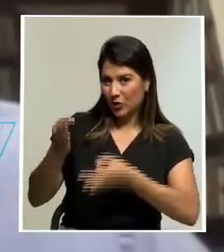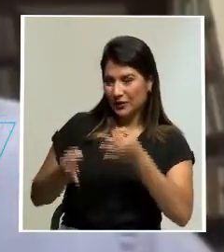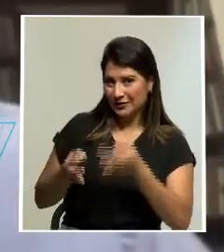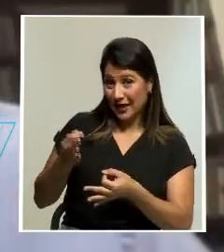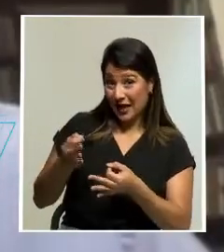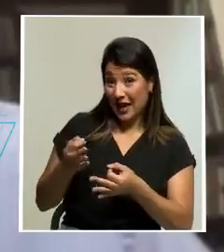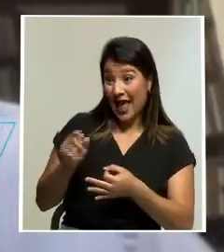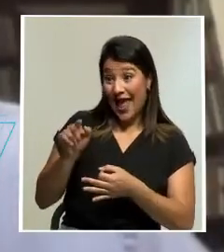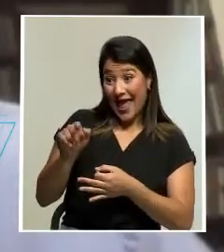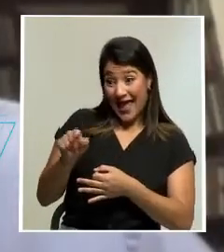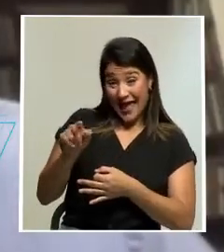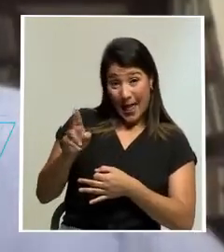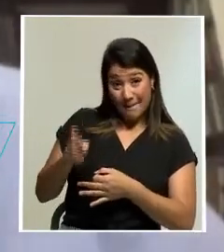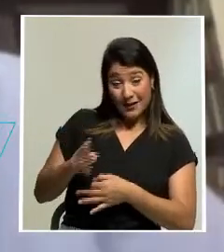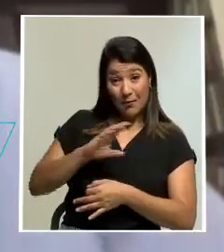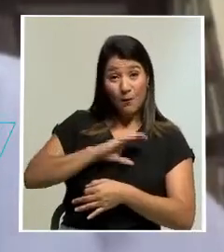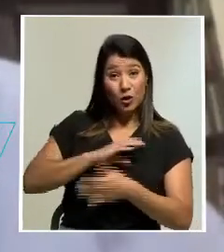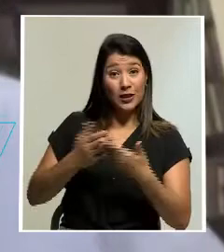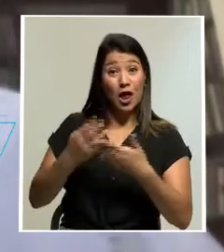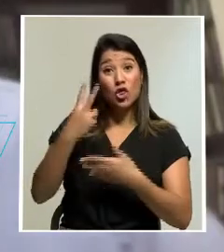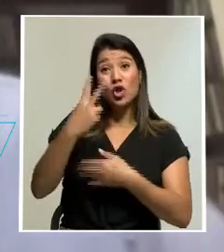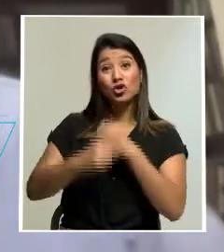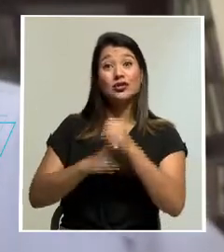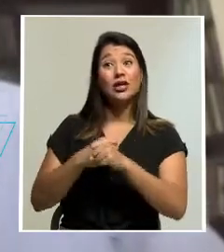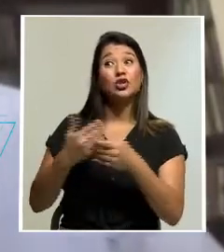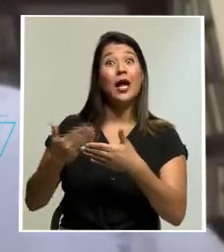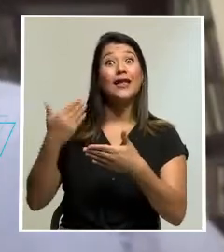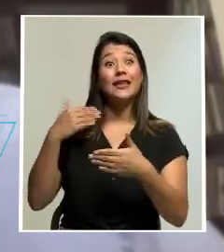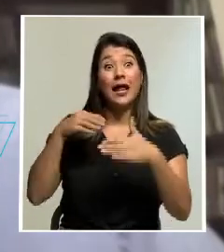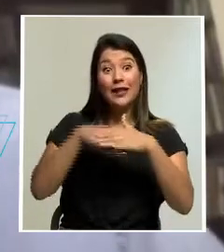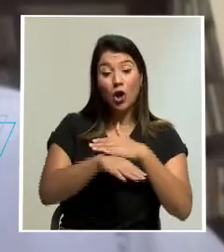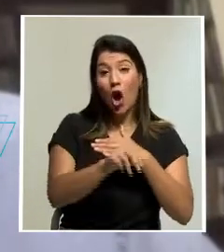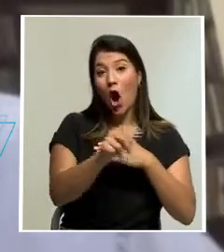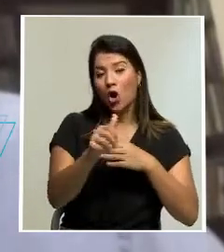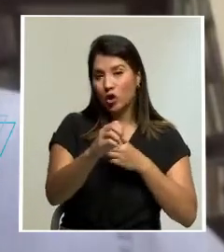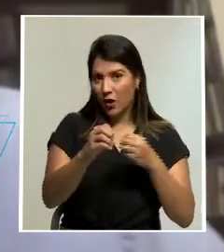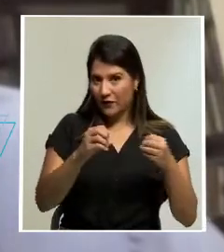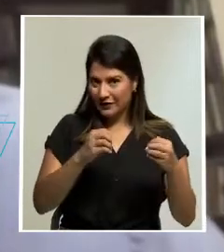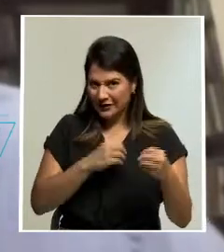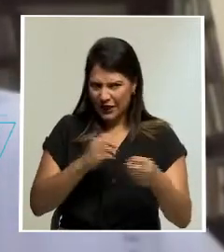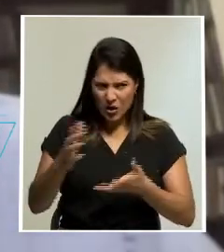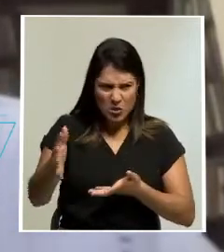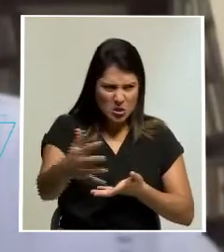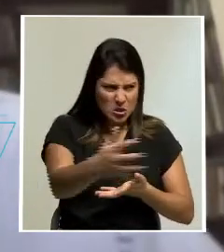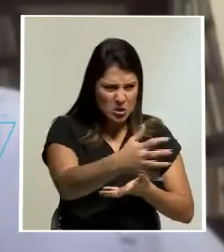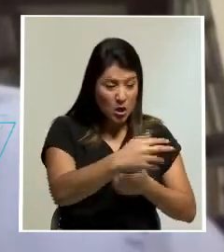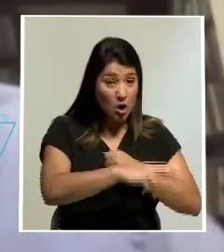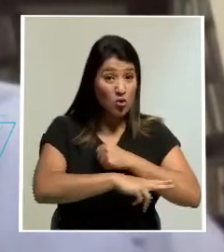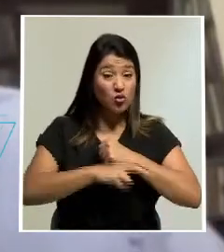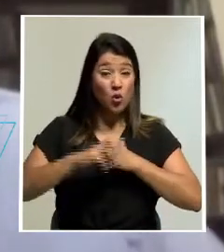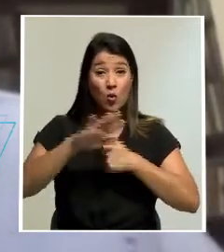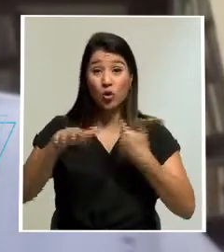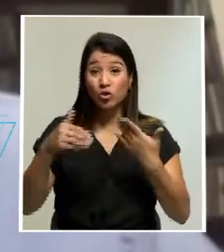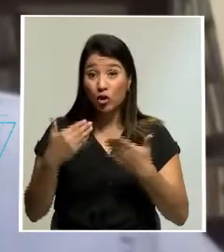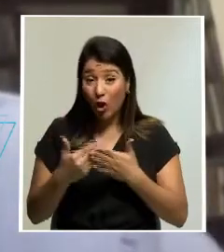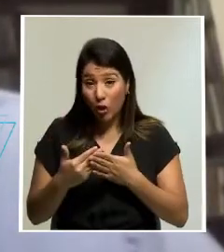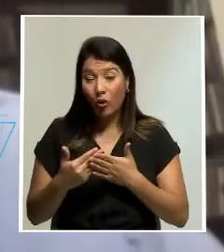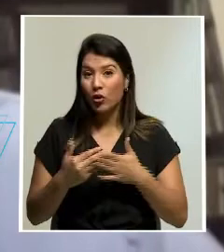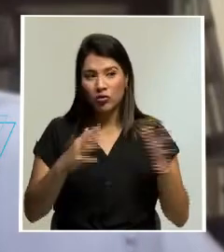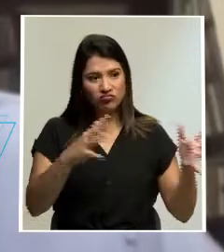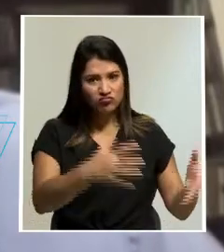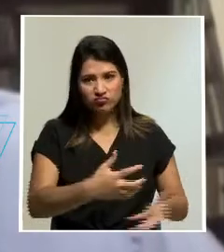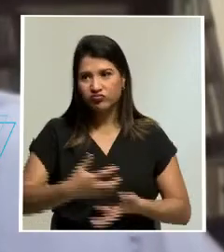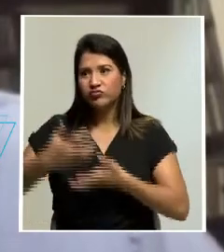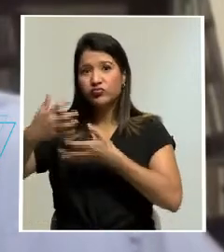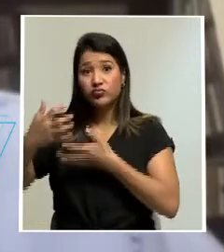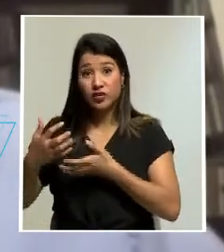2018, asaltó nuestra redacción original, se robó todo, regresó al día siguiente a ocuparla